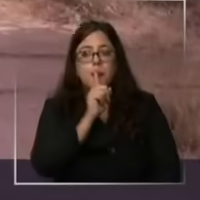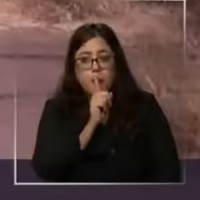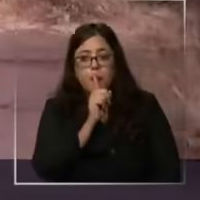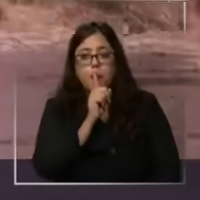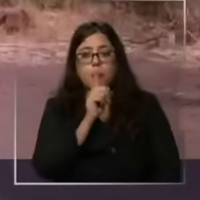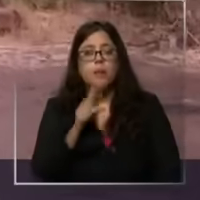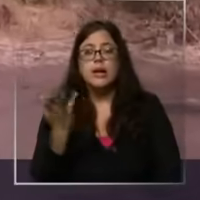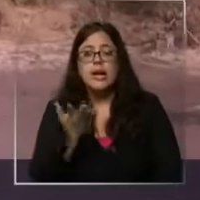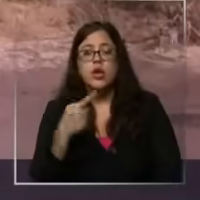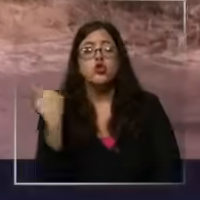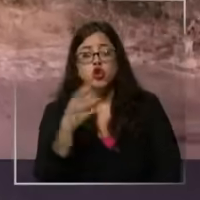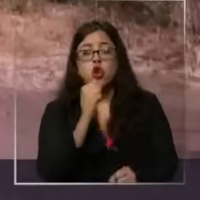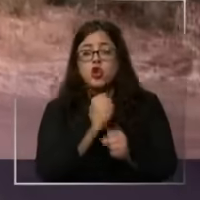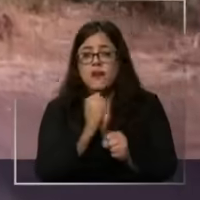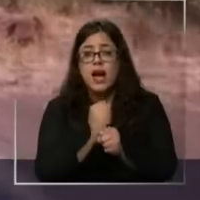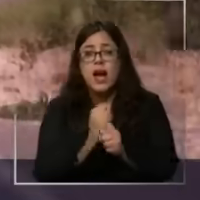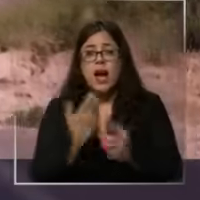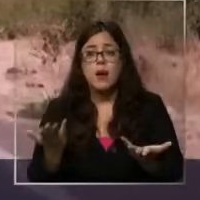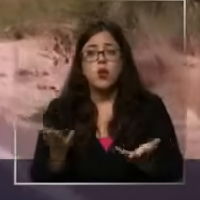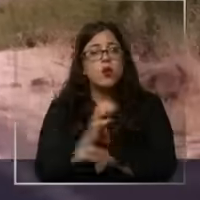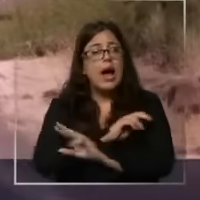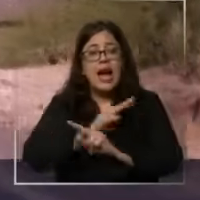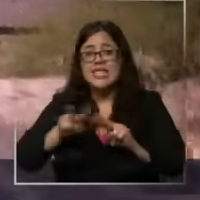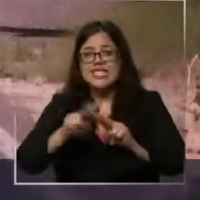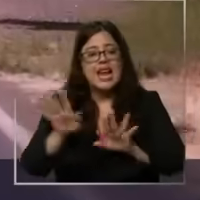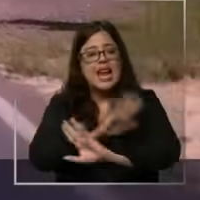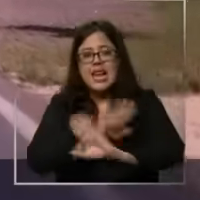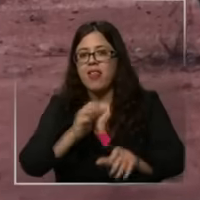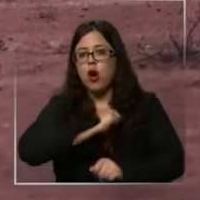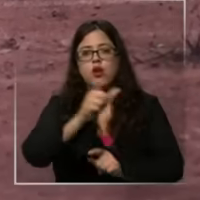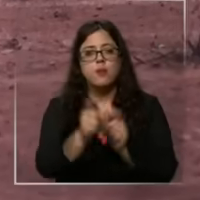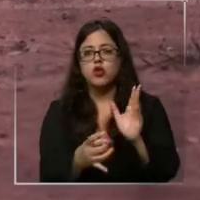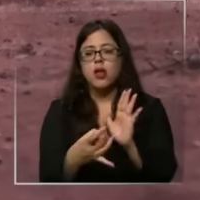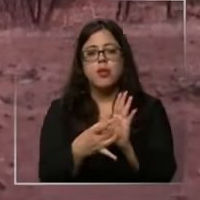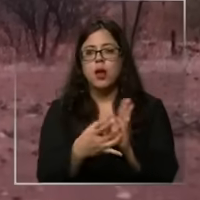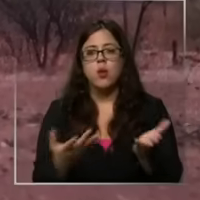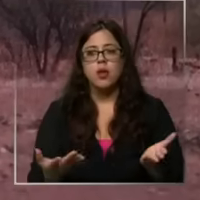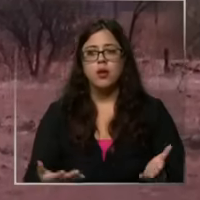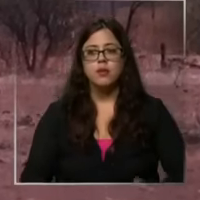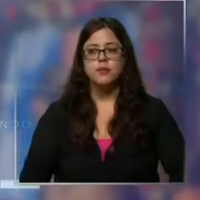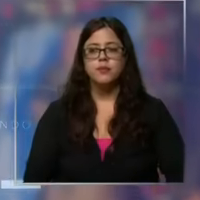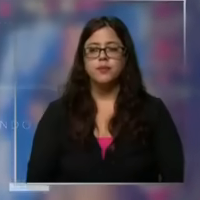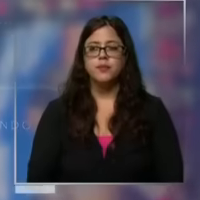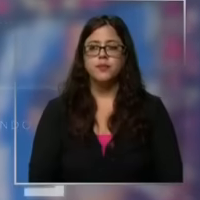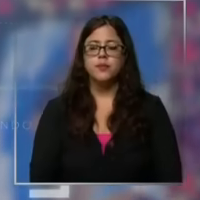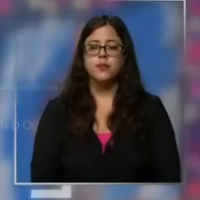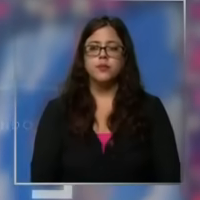porque somos personas que trabajan y no podemos hacer nada contra esos delincuentes.